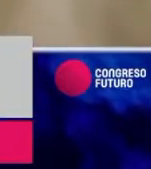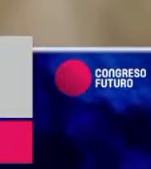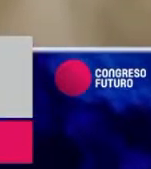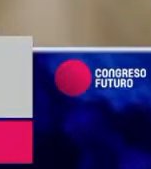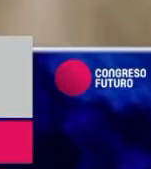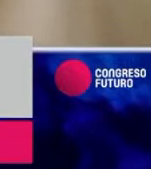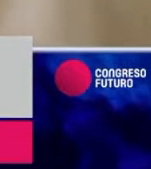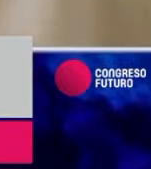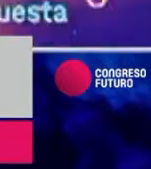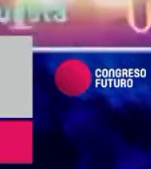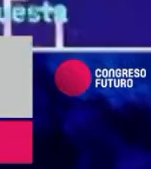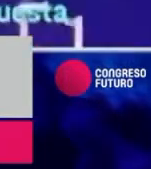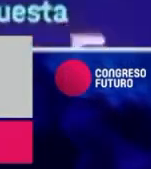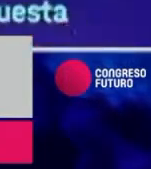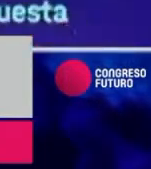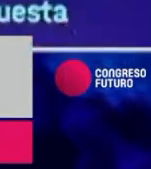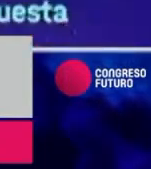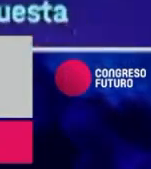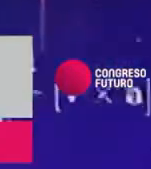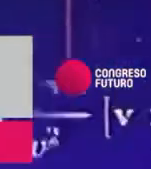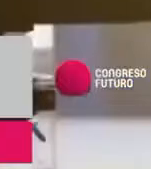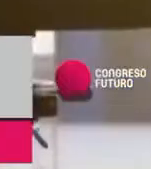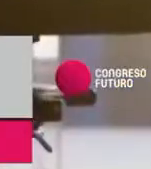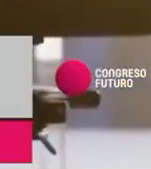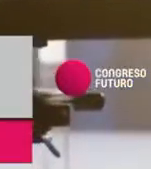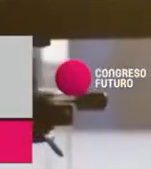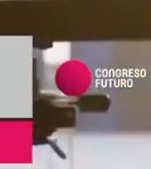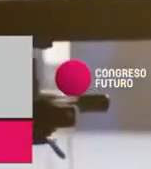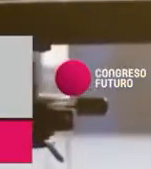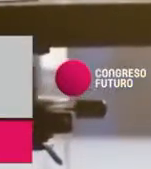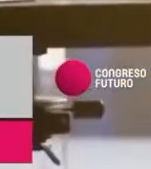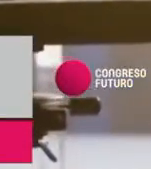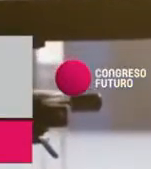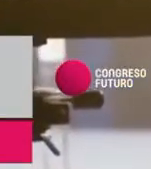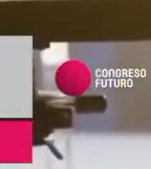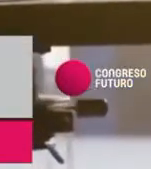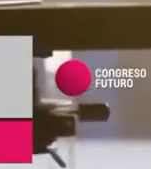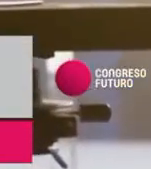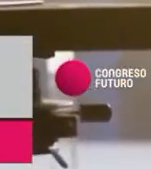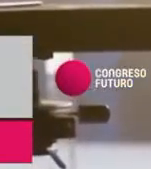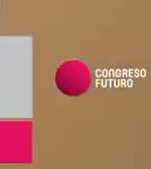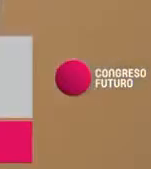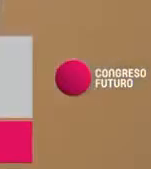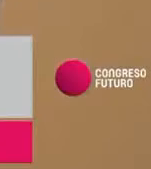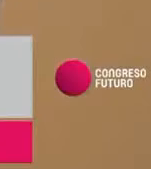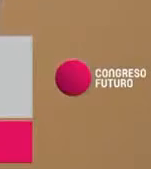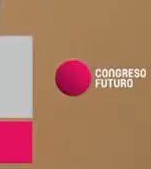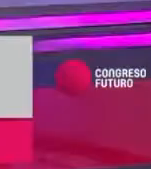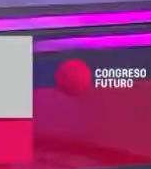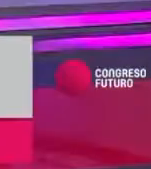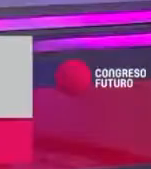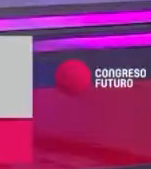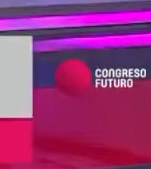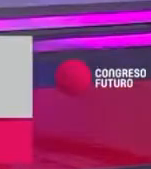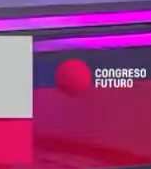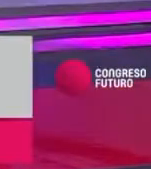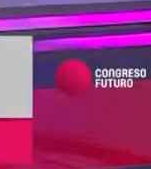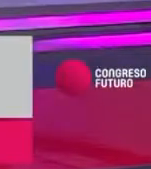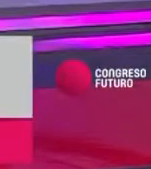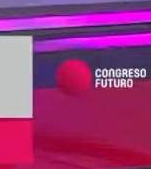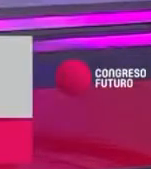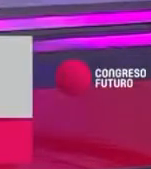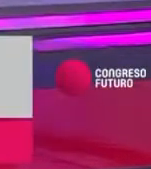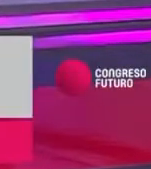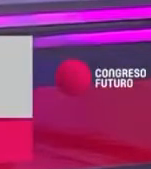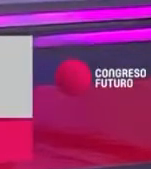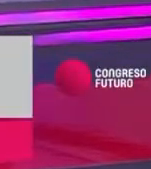mundo digital desde adentro y entender, por lo tanto, cómo funciona la inteligencia artificial, cómo tenemos que entender la información que nos llega a través de las